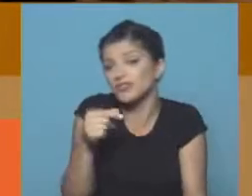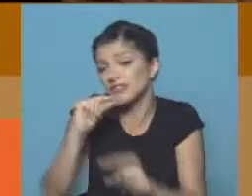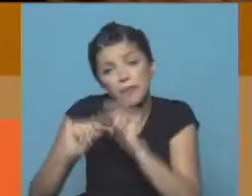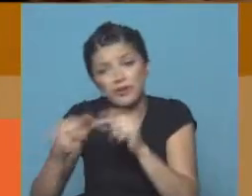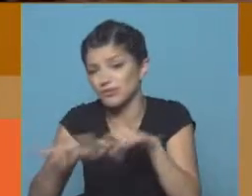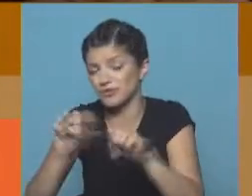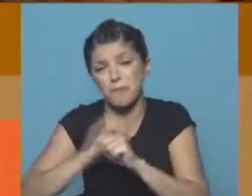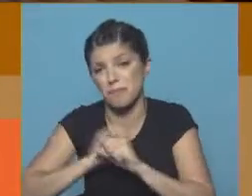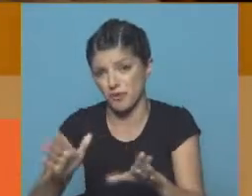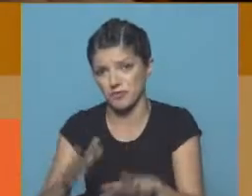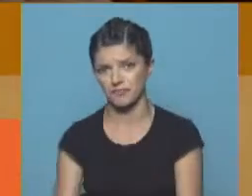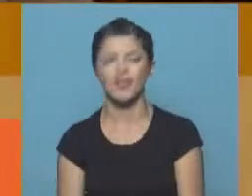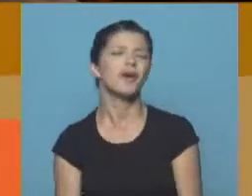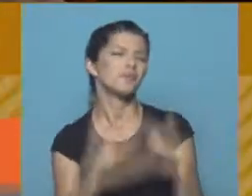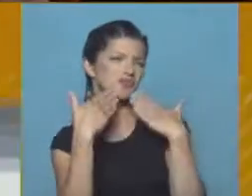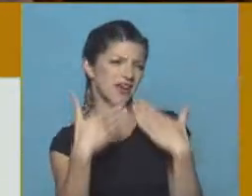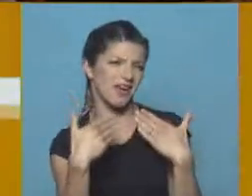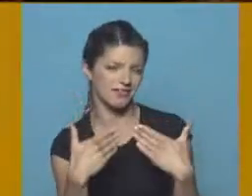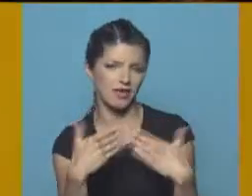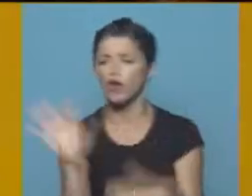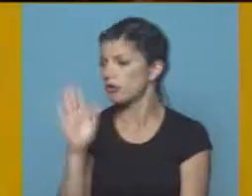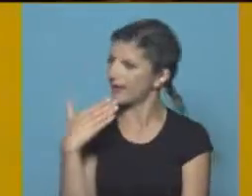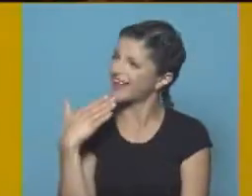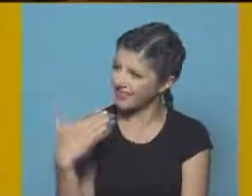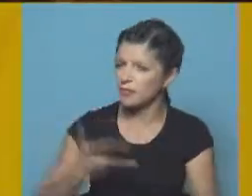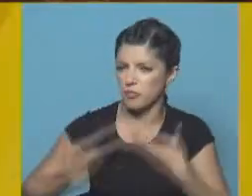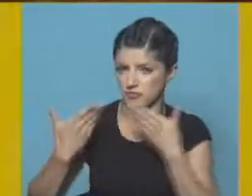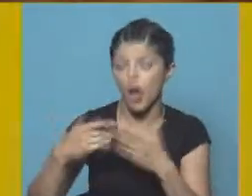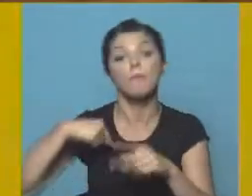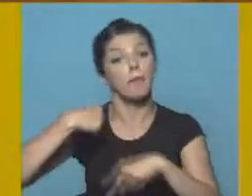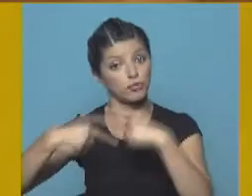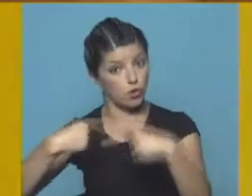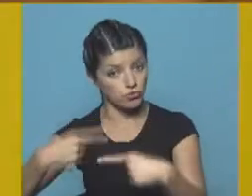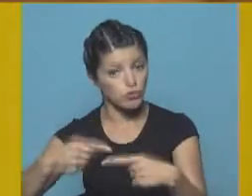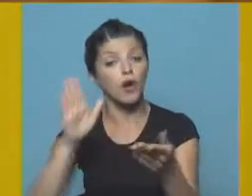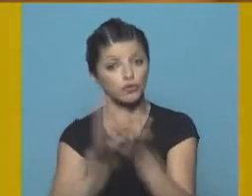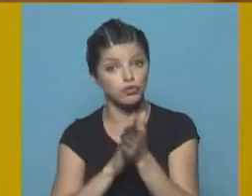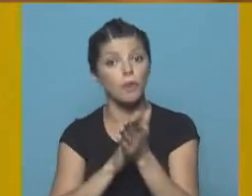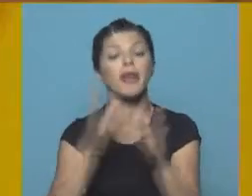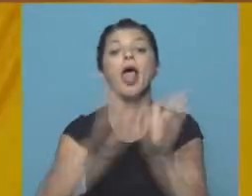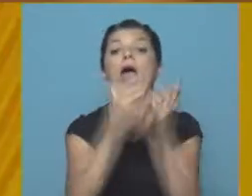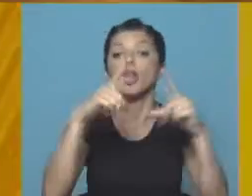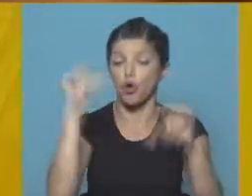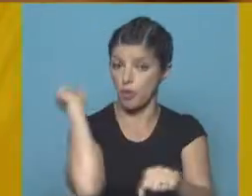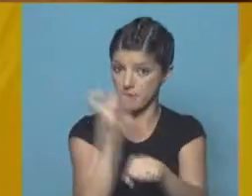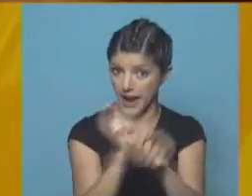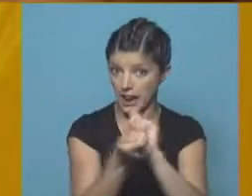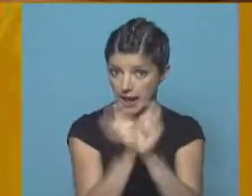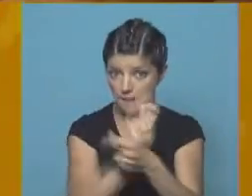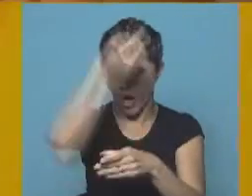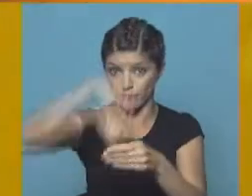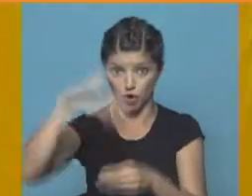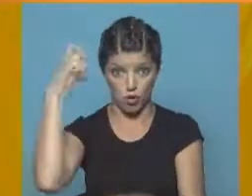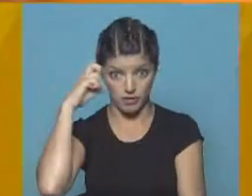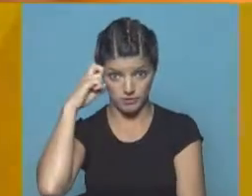peor. Ministro, muchas gracias por su presencia. Gracias a ustedes, la verdad que un gusto. Por supuesto, seguiremos el avance de la reforma del Código Procesal Penal en el Congreso de la Nación.